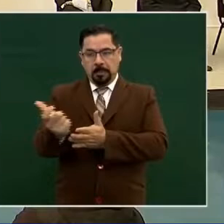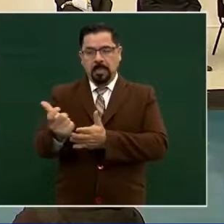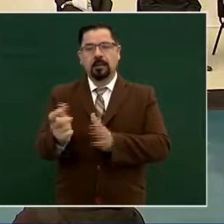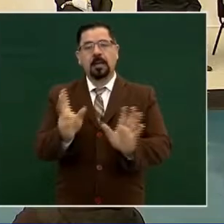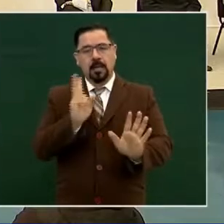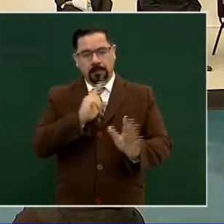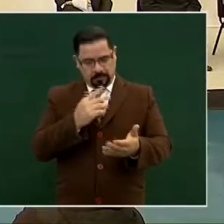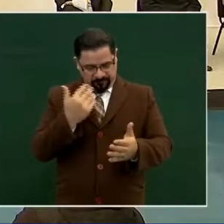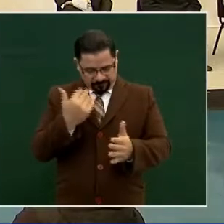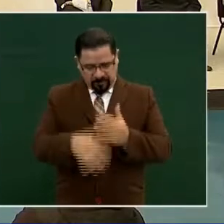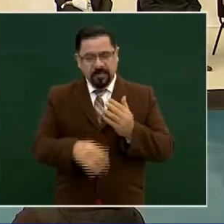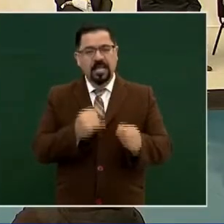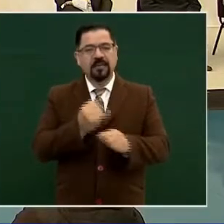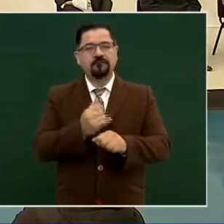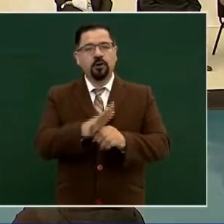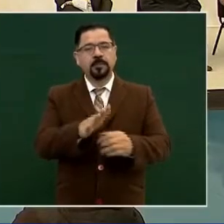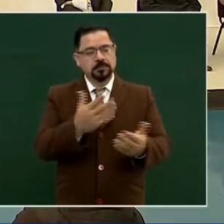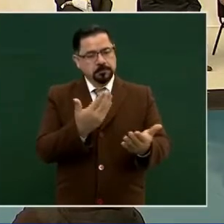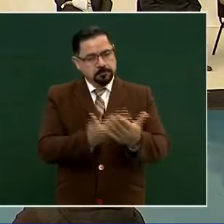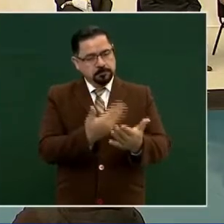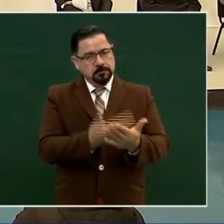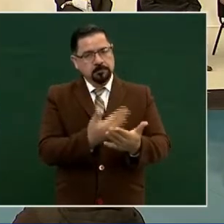informe.